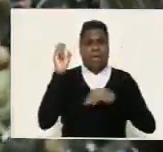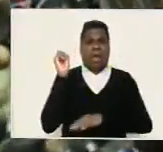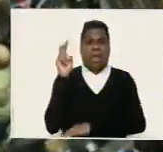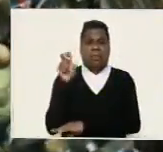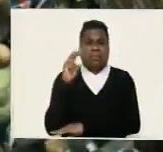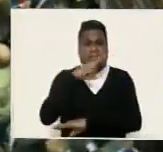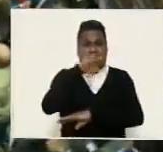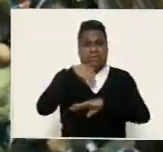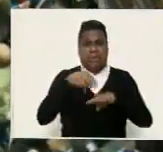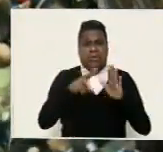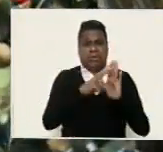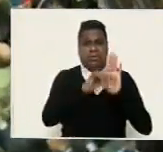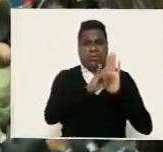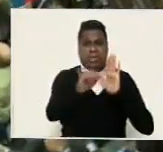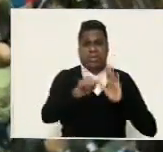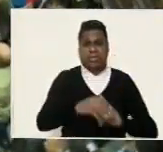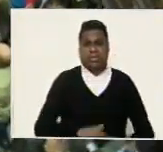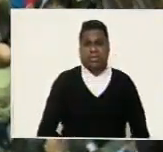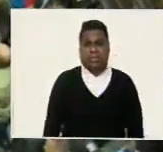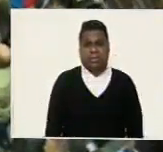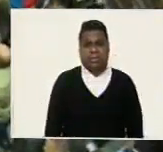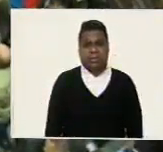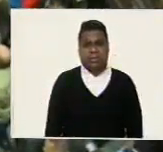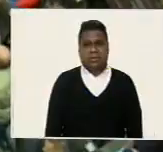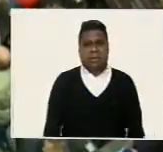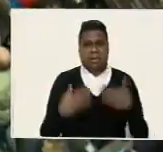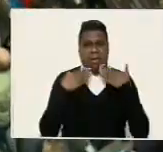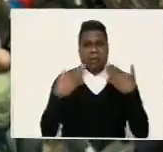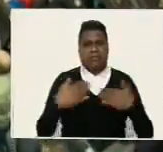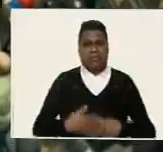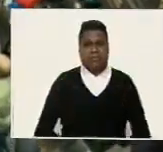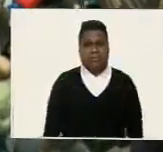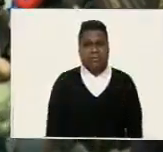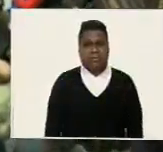Nacional Constituyente! Gracias.